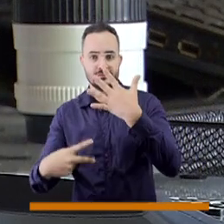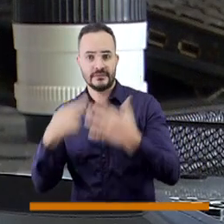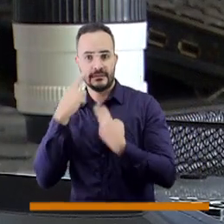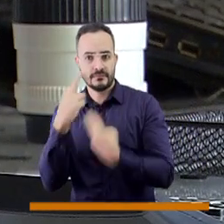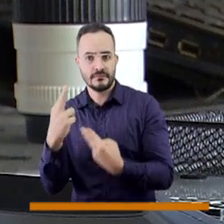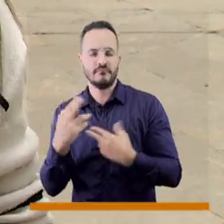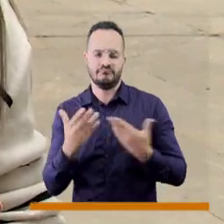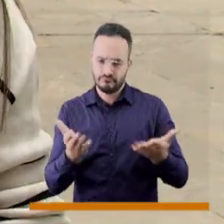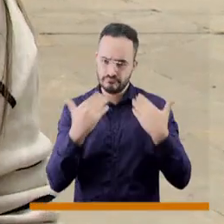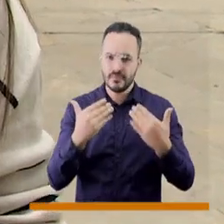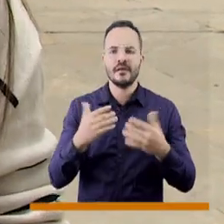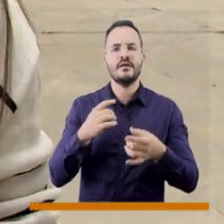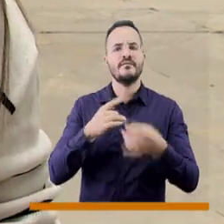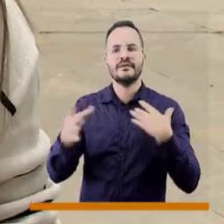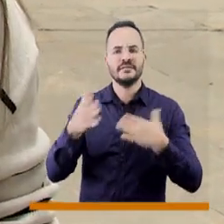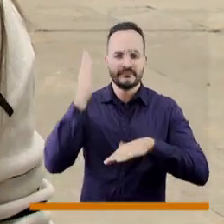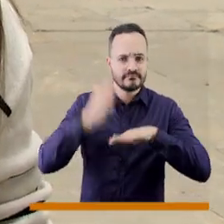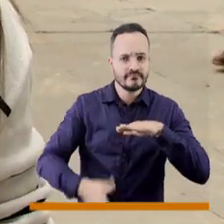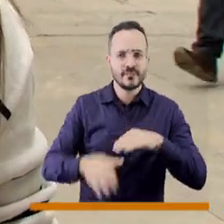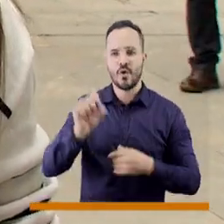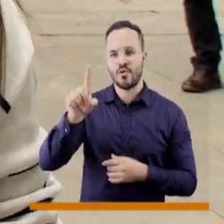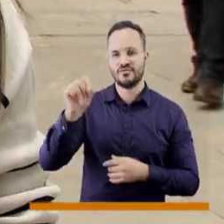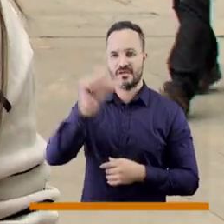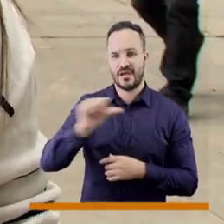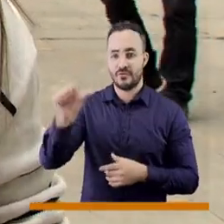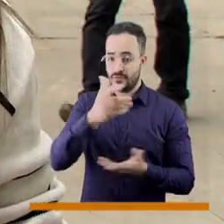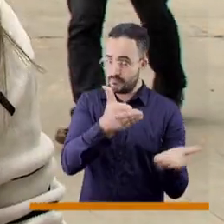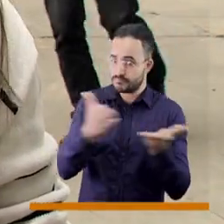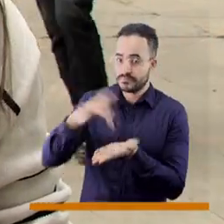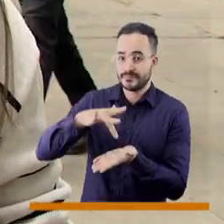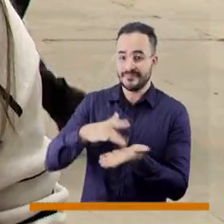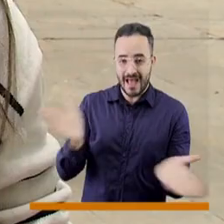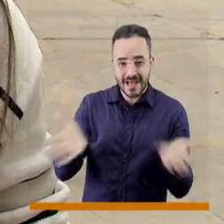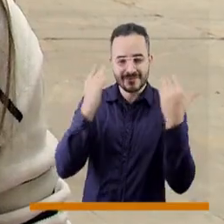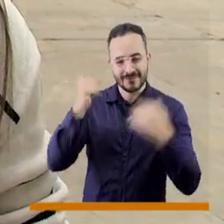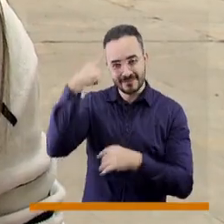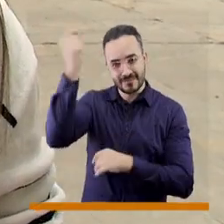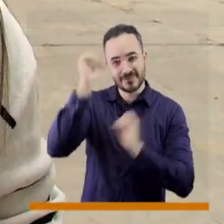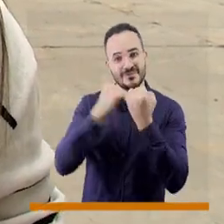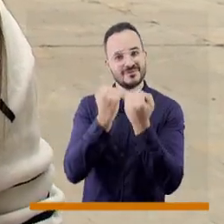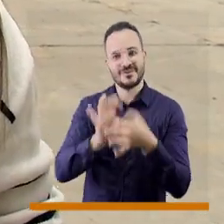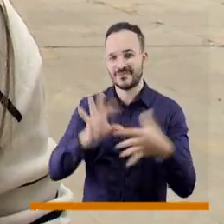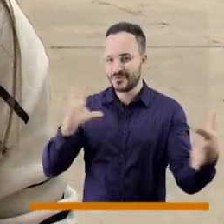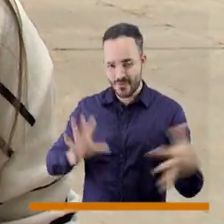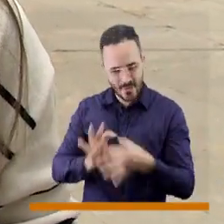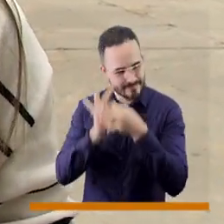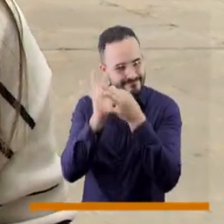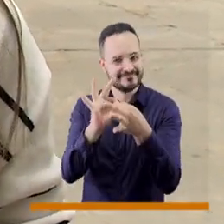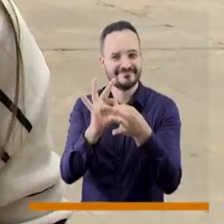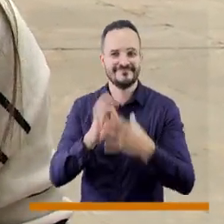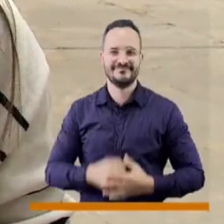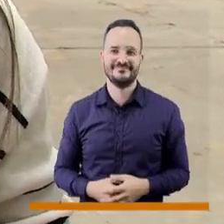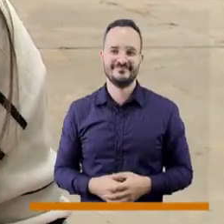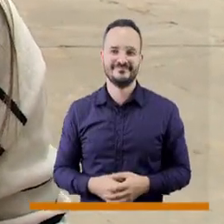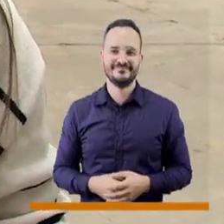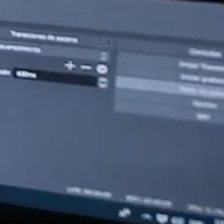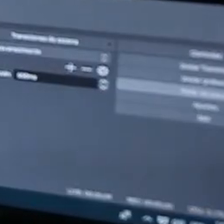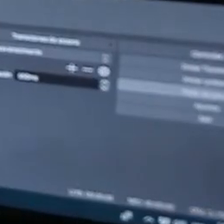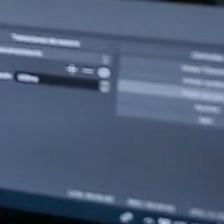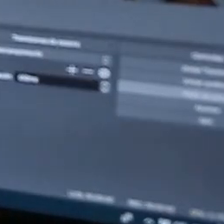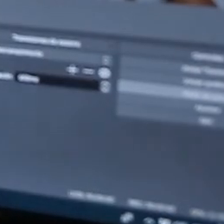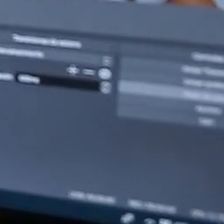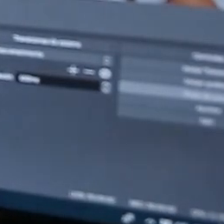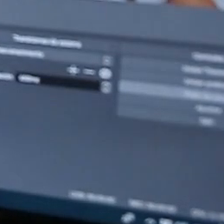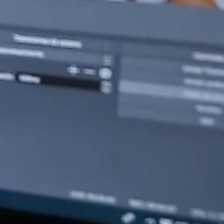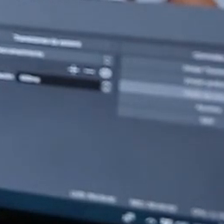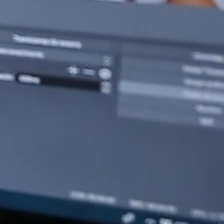7 reconocimientos son hasta el 11 de agosto del presente año. A participar, pues, porque el consejo somos tú y yo.